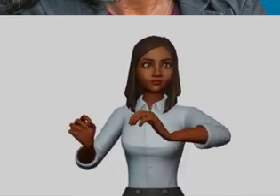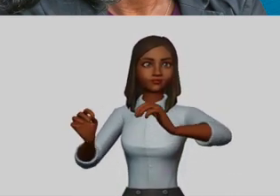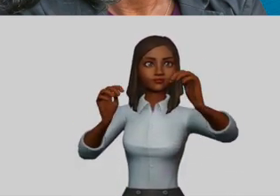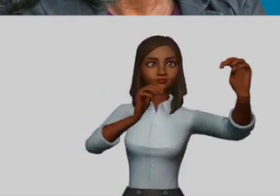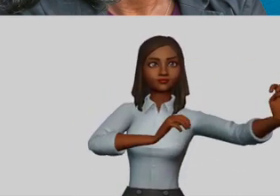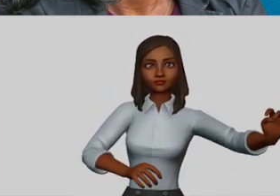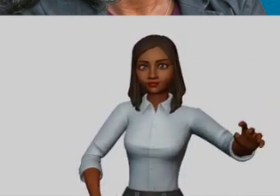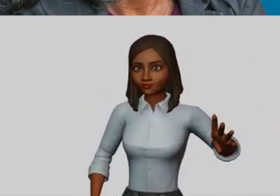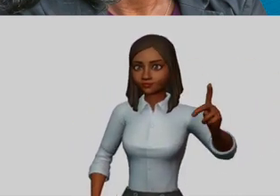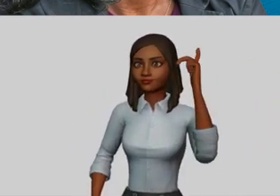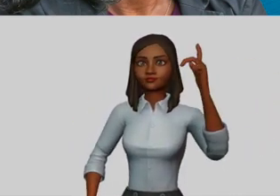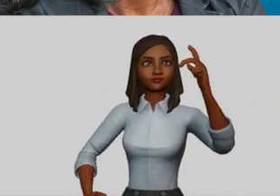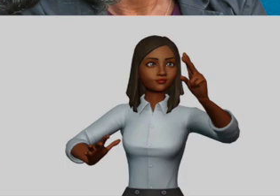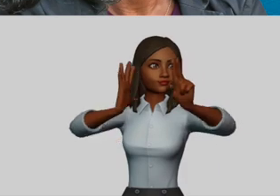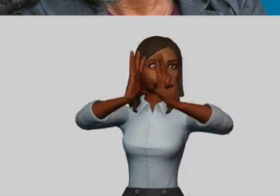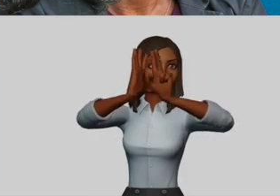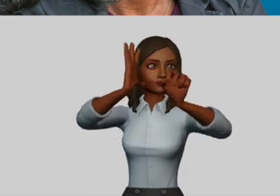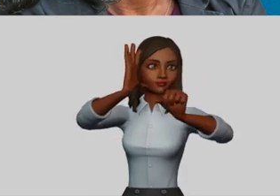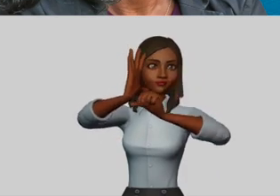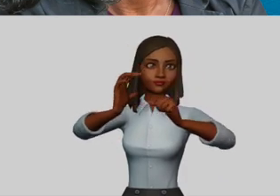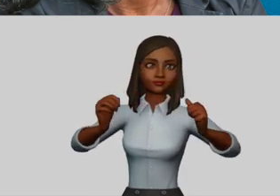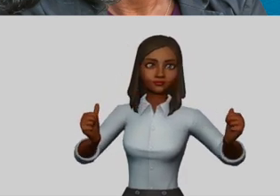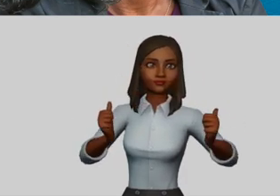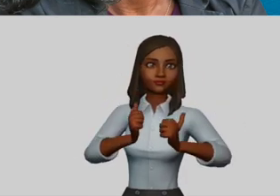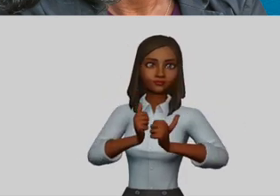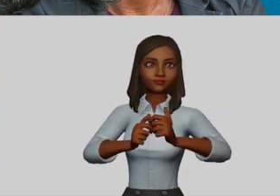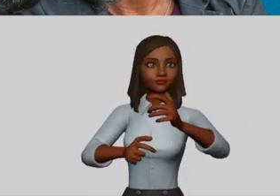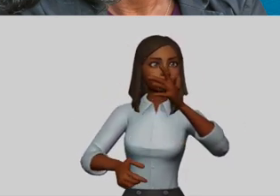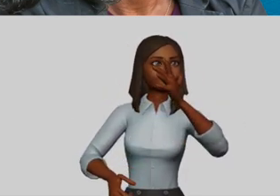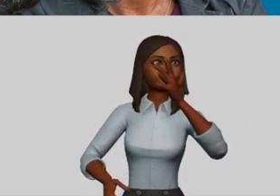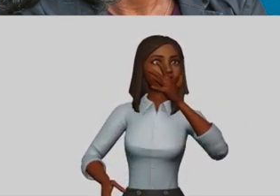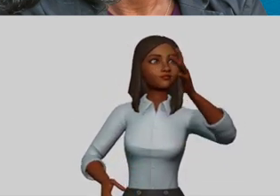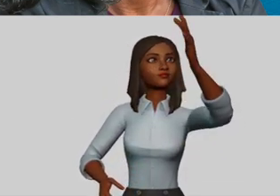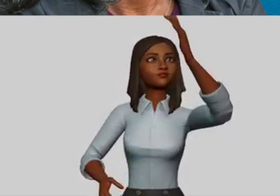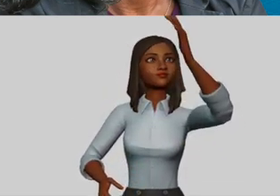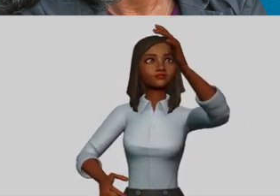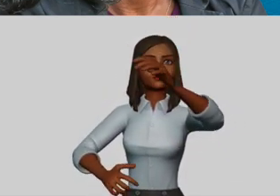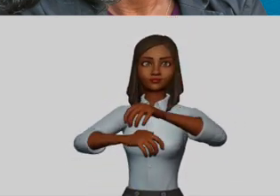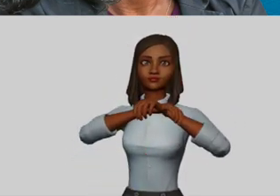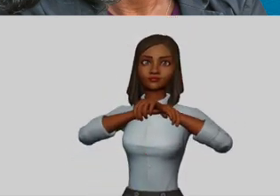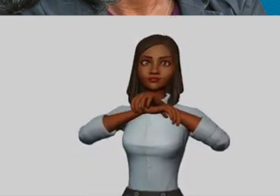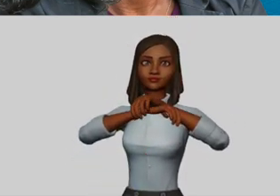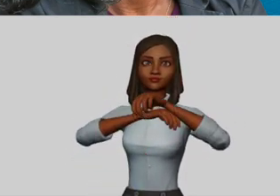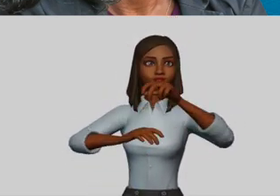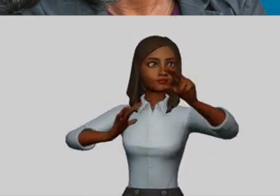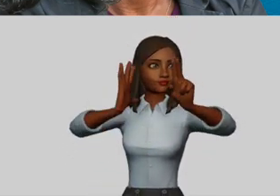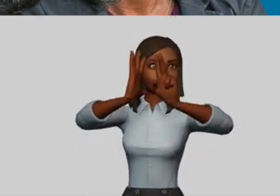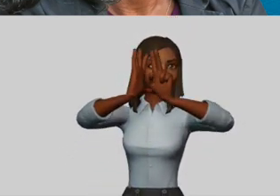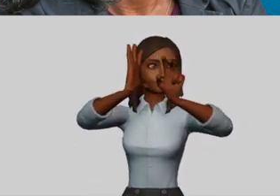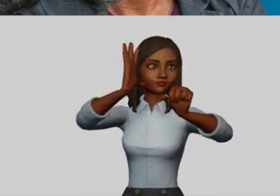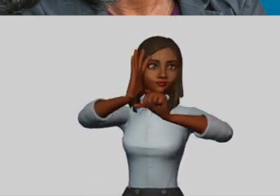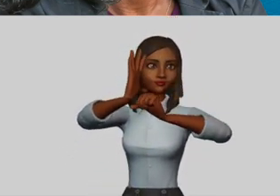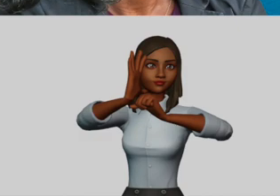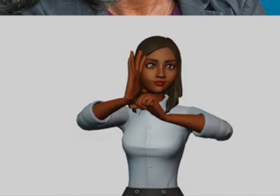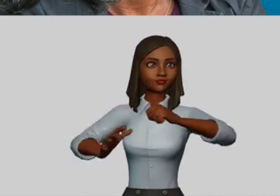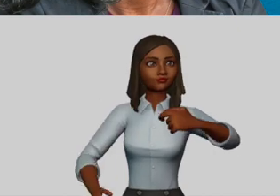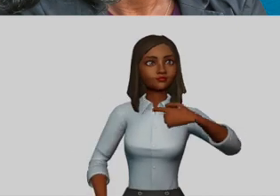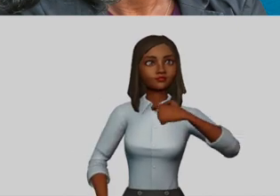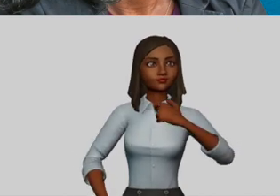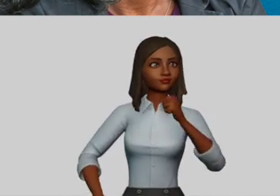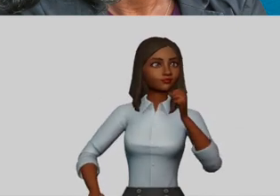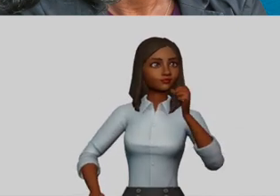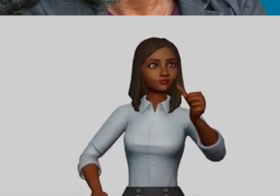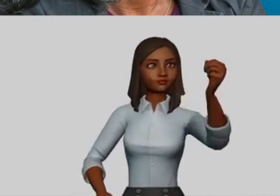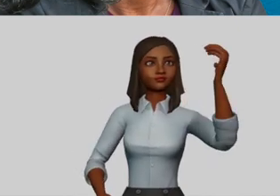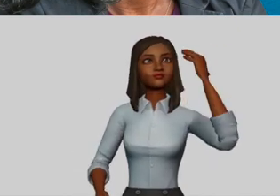tú dijiste, wow, hay todo un mundo allá afuera, me interesa conocerlo. Bueno, yo creo que para mí vino bien, fue